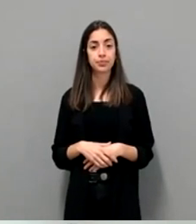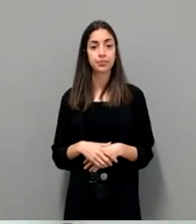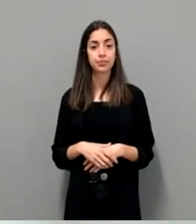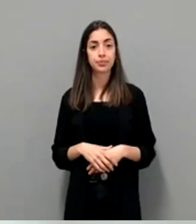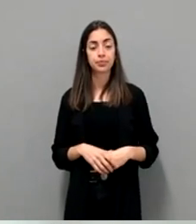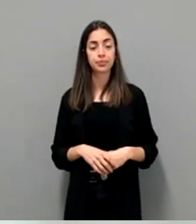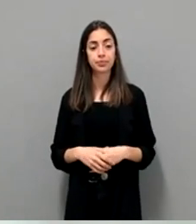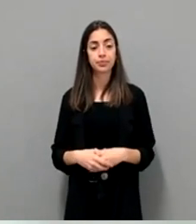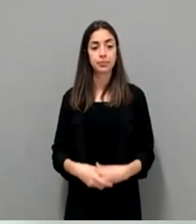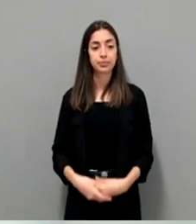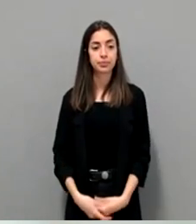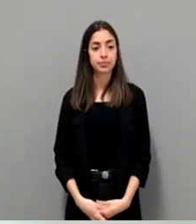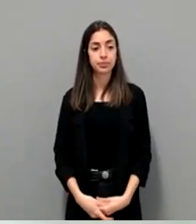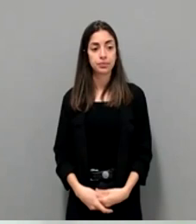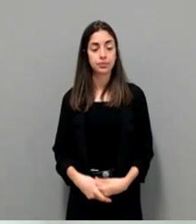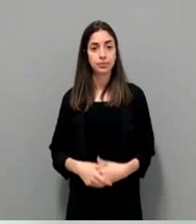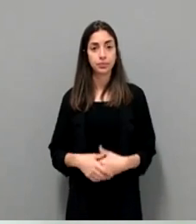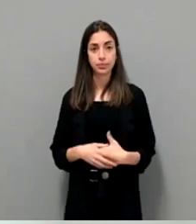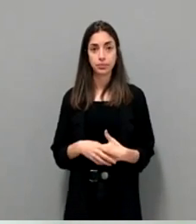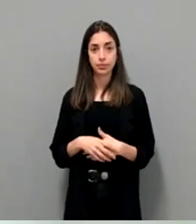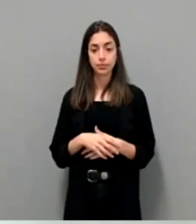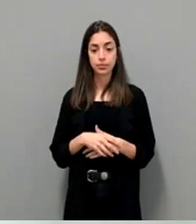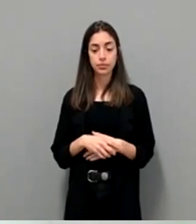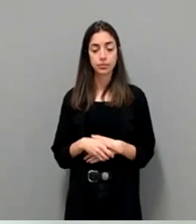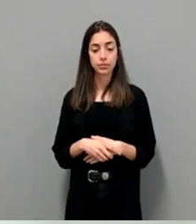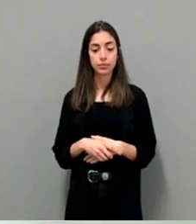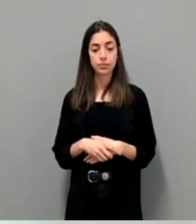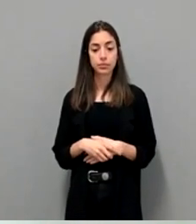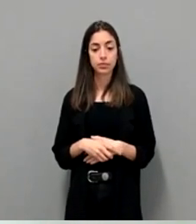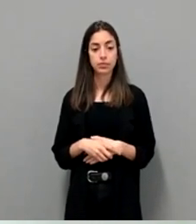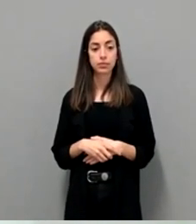los sistemas de